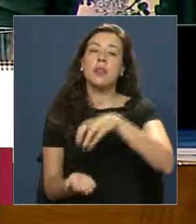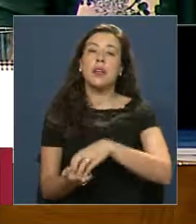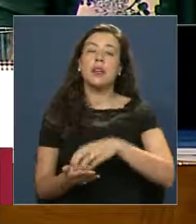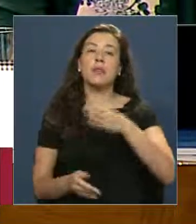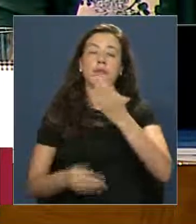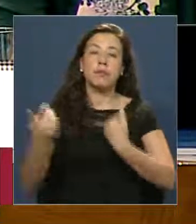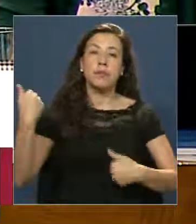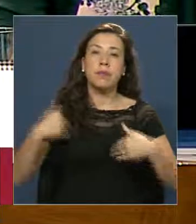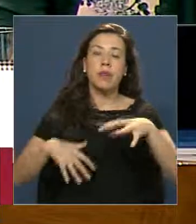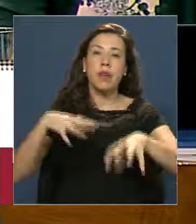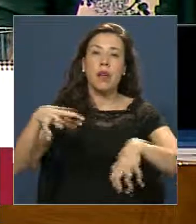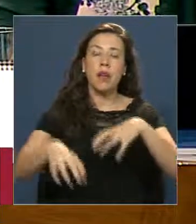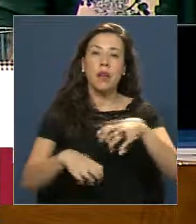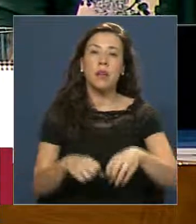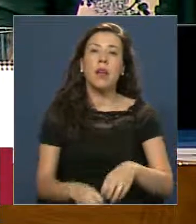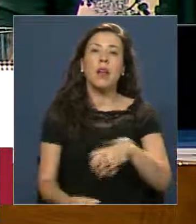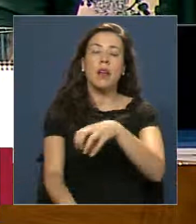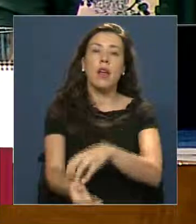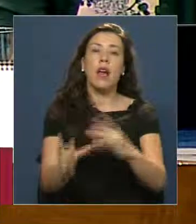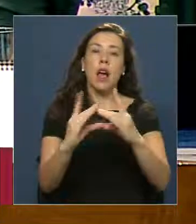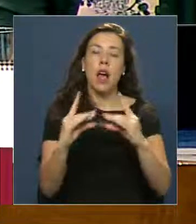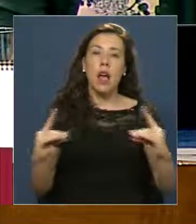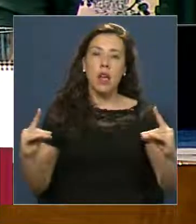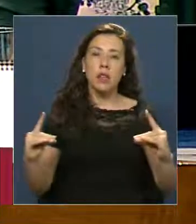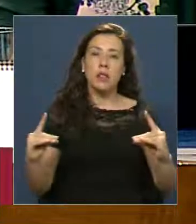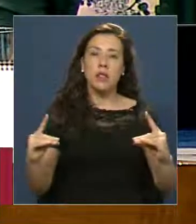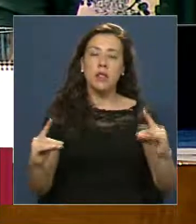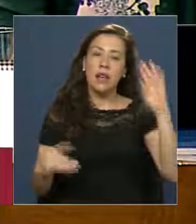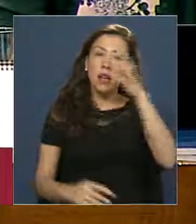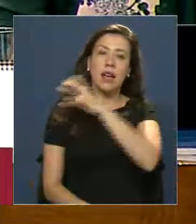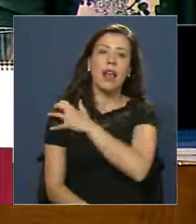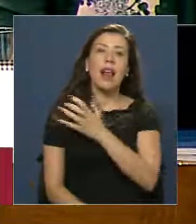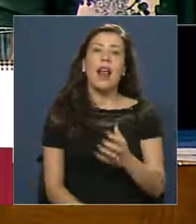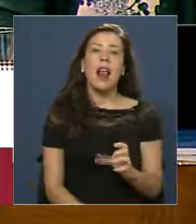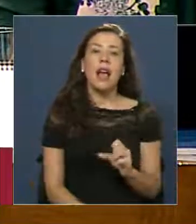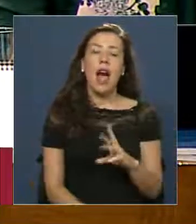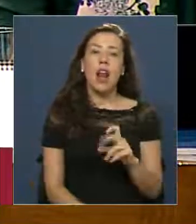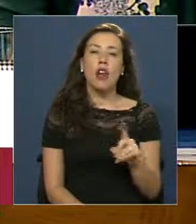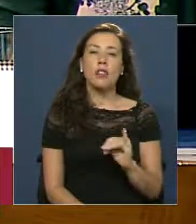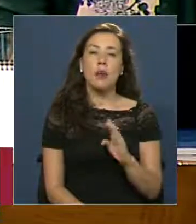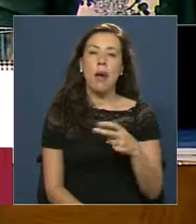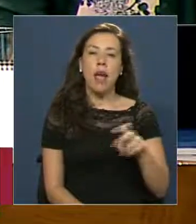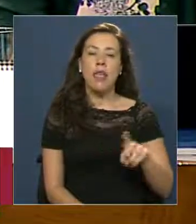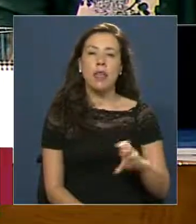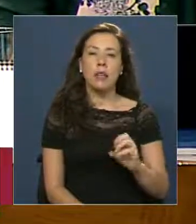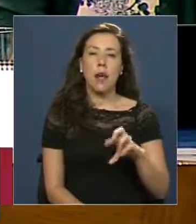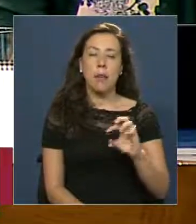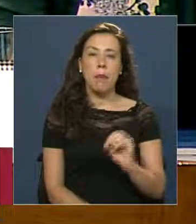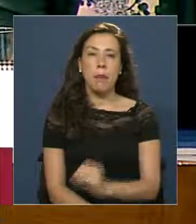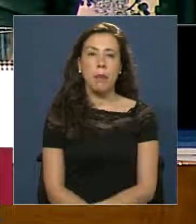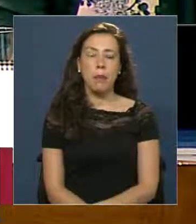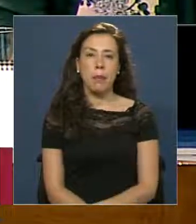faenadora de productos ganaderos en la región de Aysén del general Carlos Ibáñez del Campo. En votación.